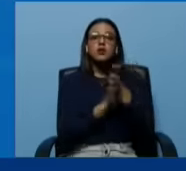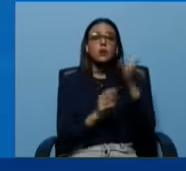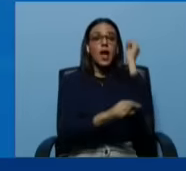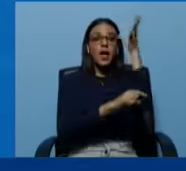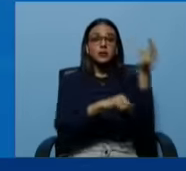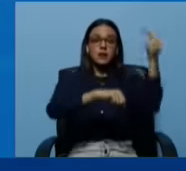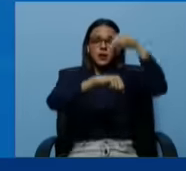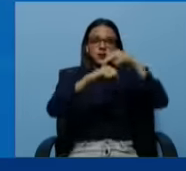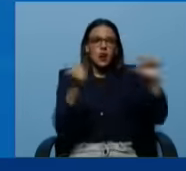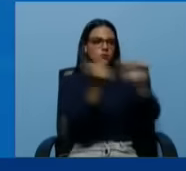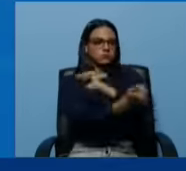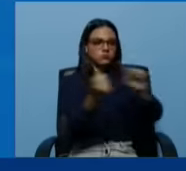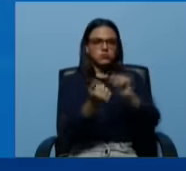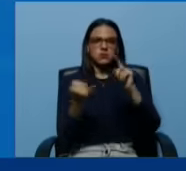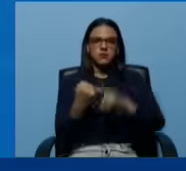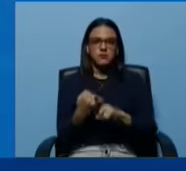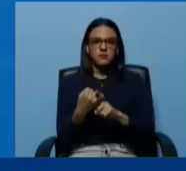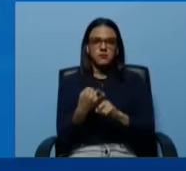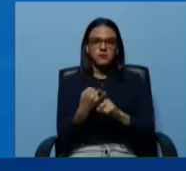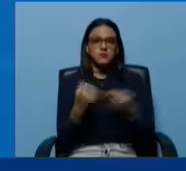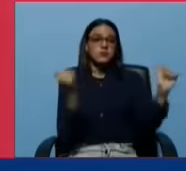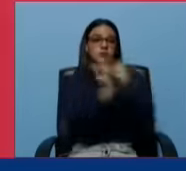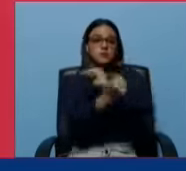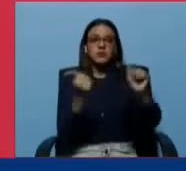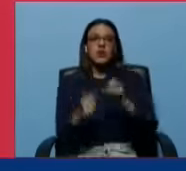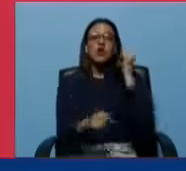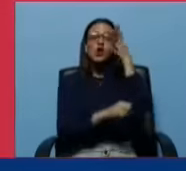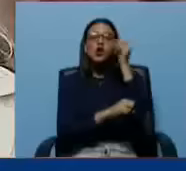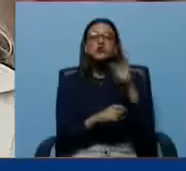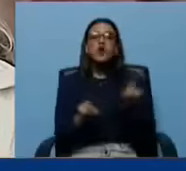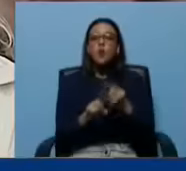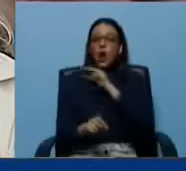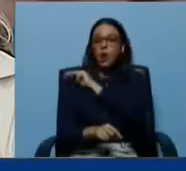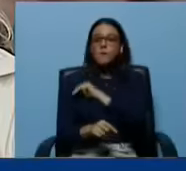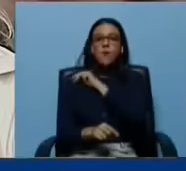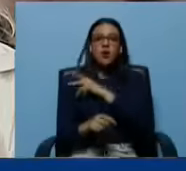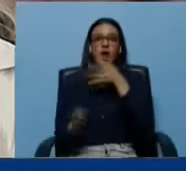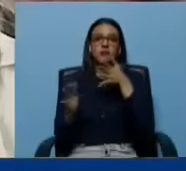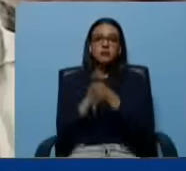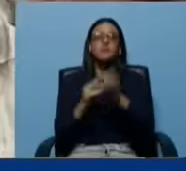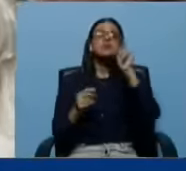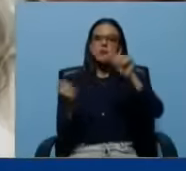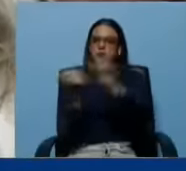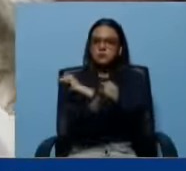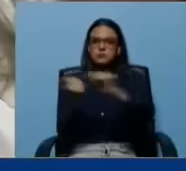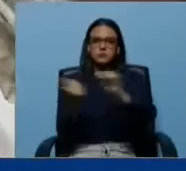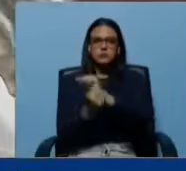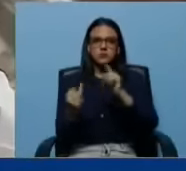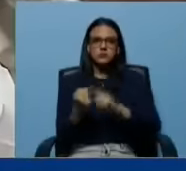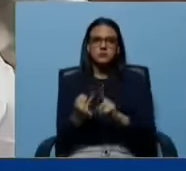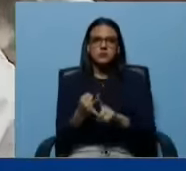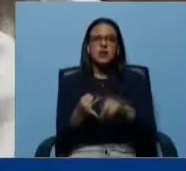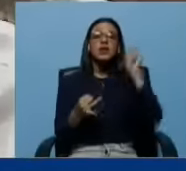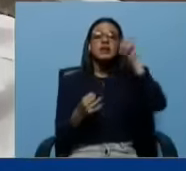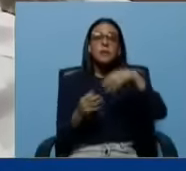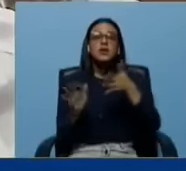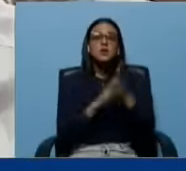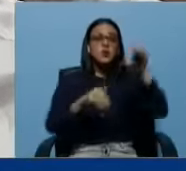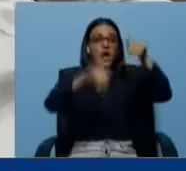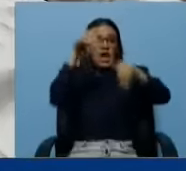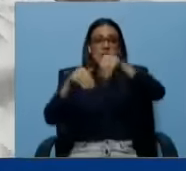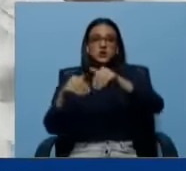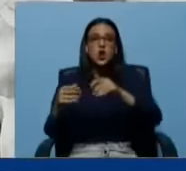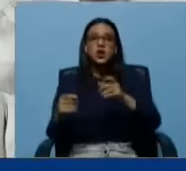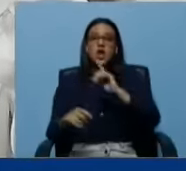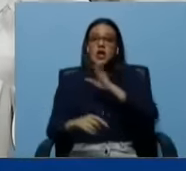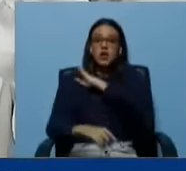Nacional, disolvió el Consejo Moral Republicano, el Poder Moral, disolvió el Poder Electoral,